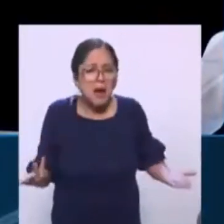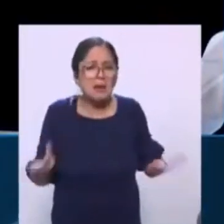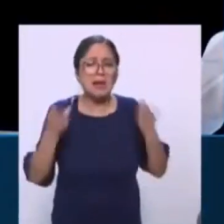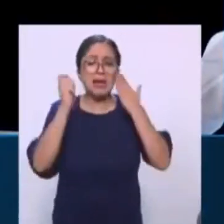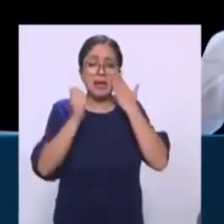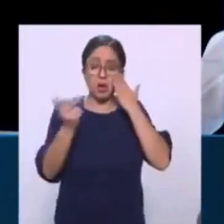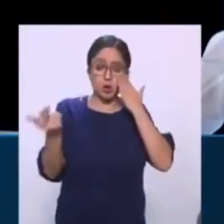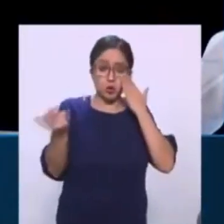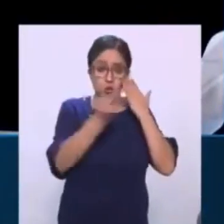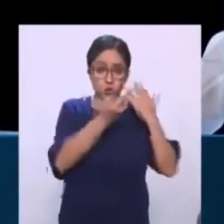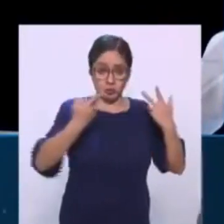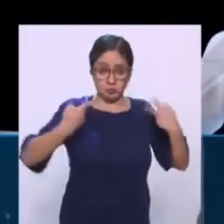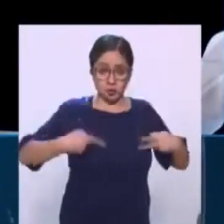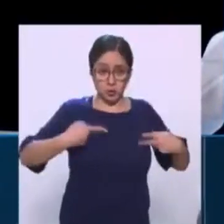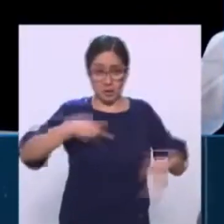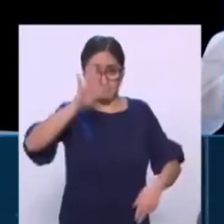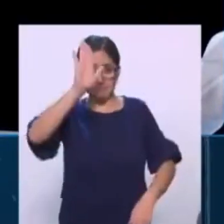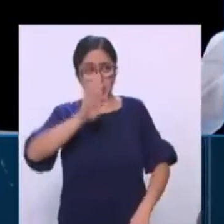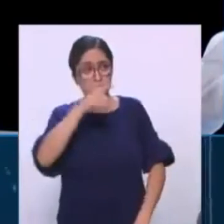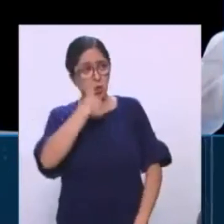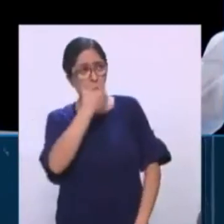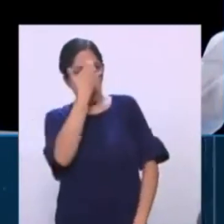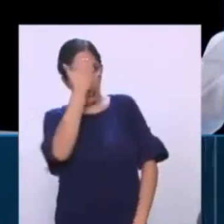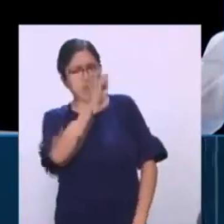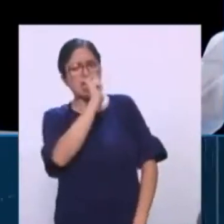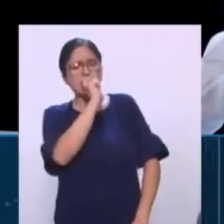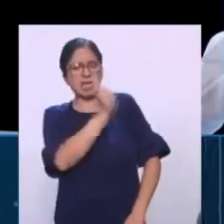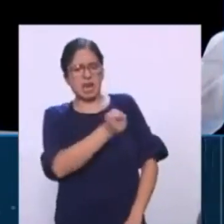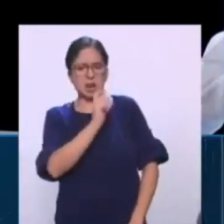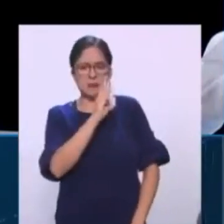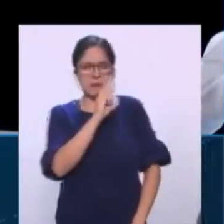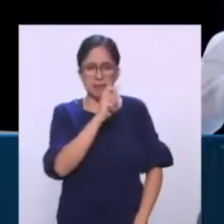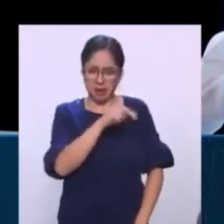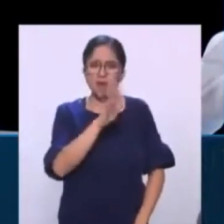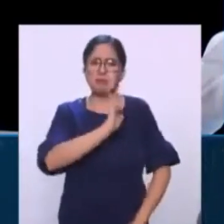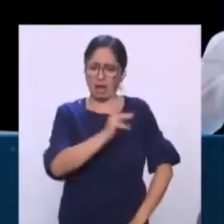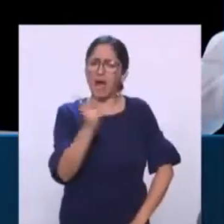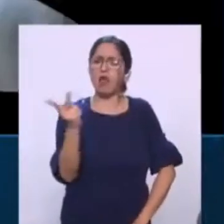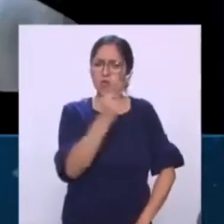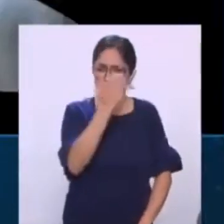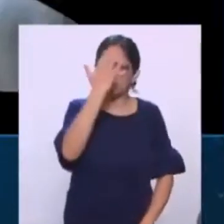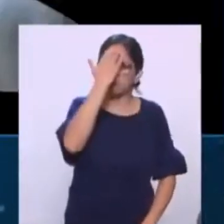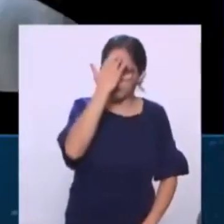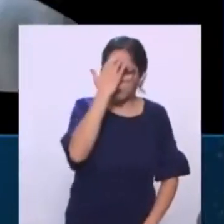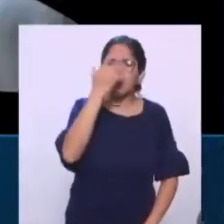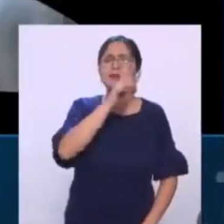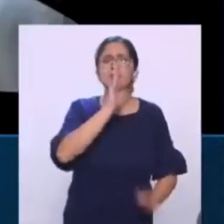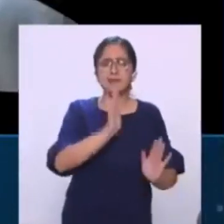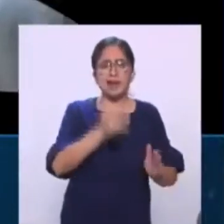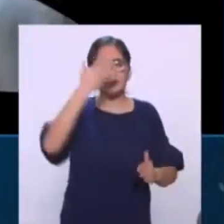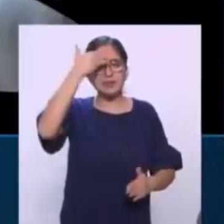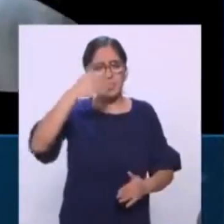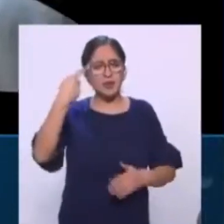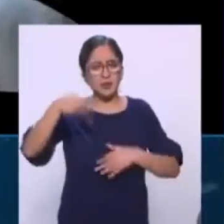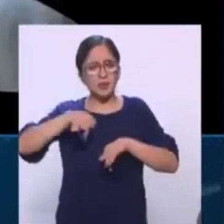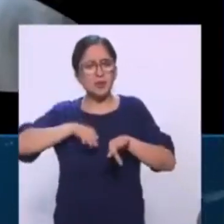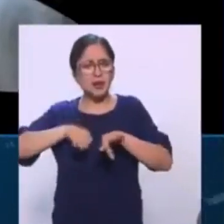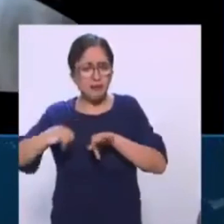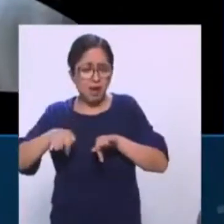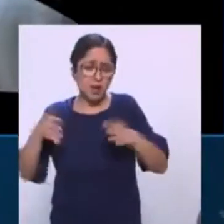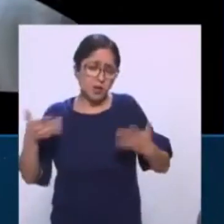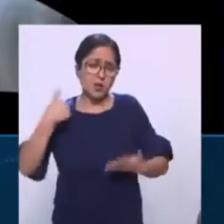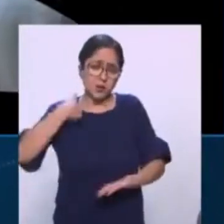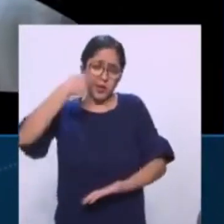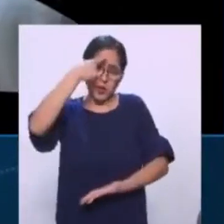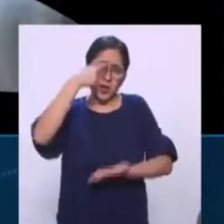que no se conozcan, que no entiendan sus respectivas posiciones. Yo creo que el señor Biden, desde el